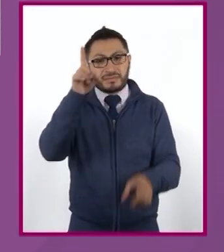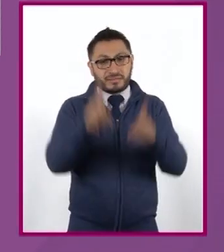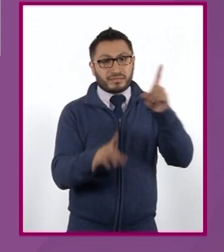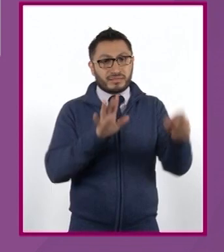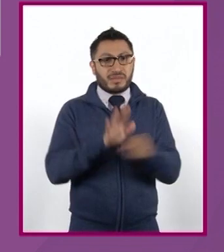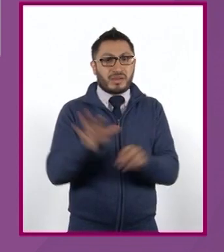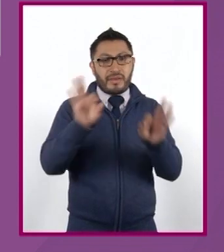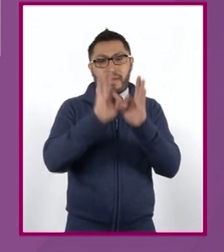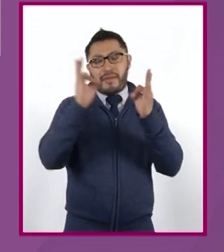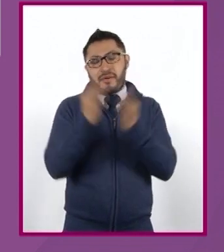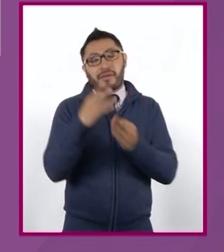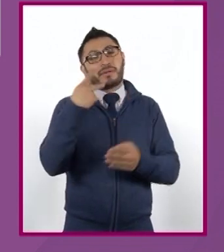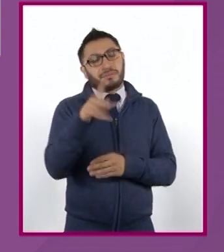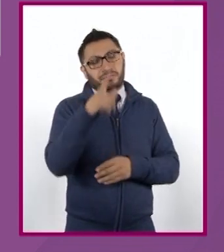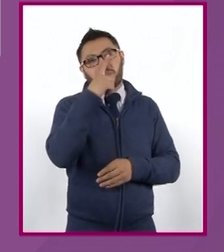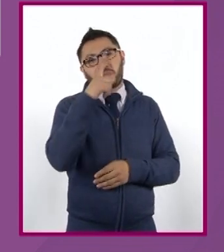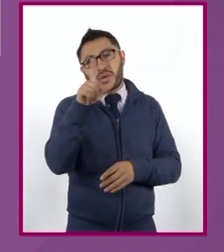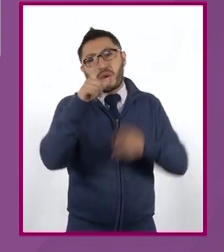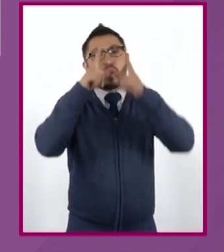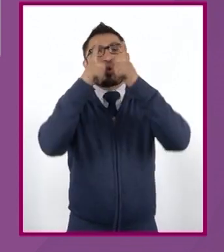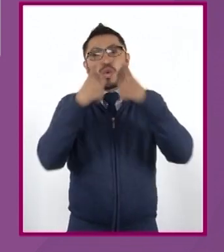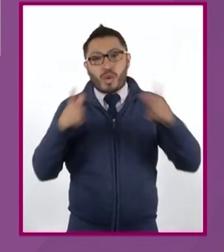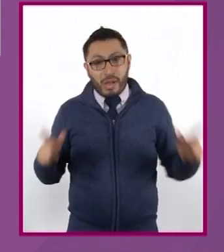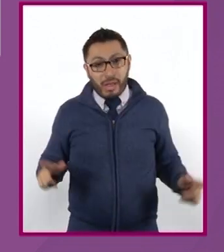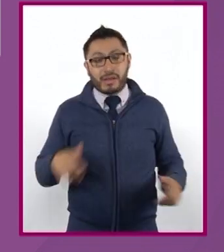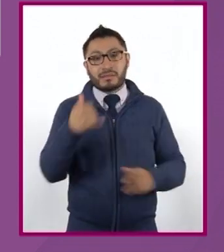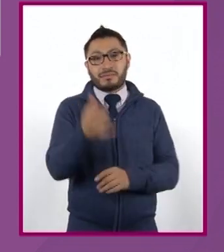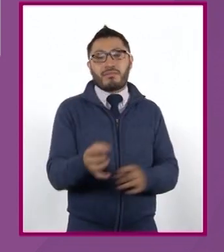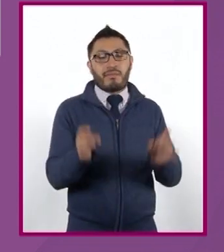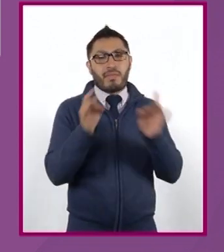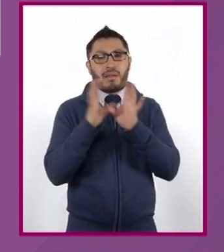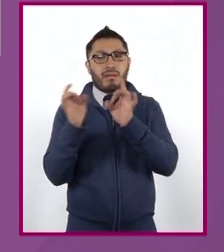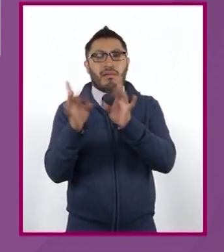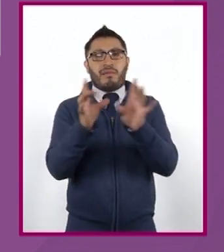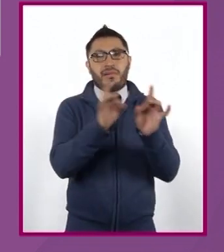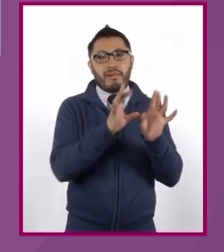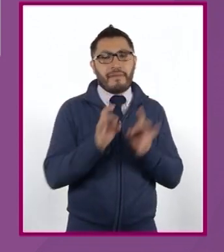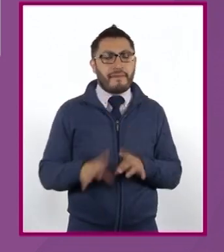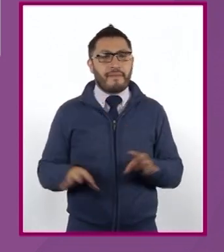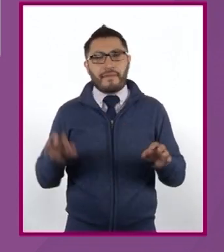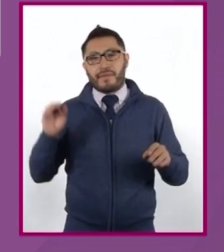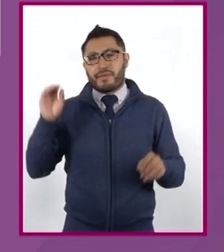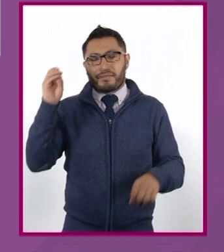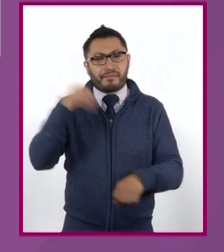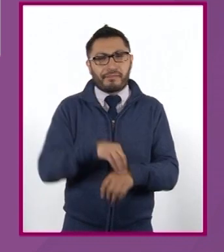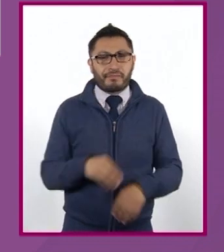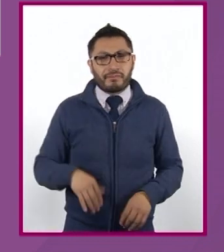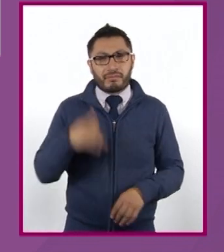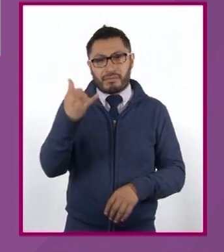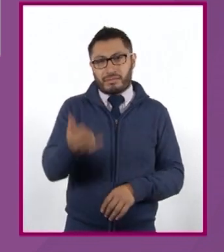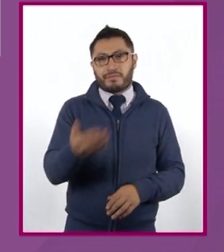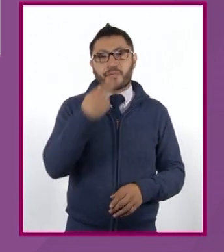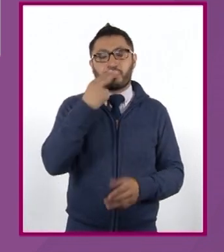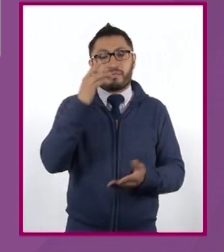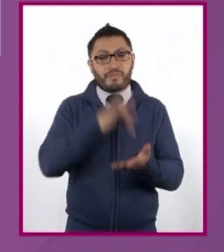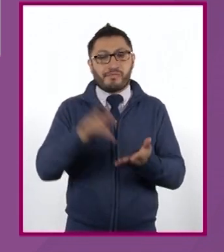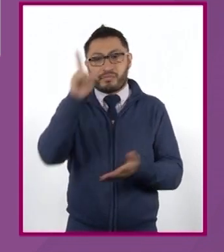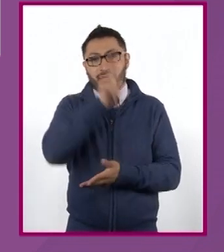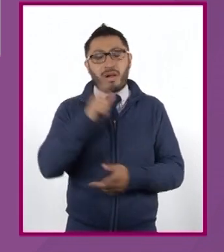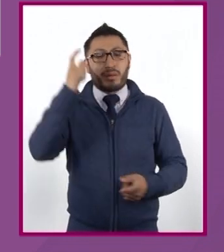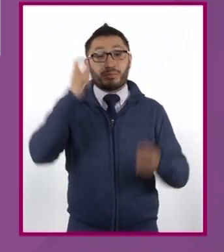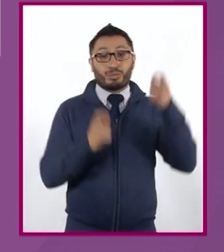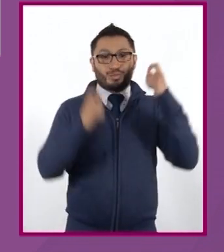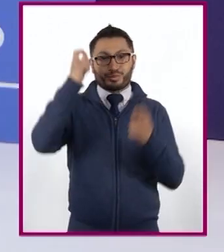propias formas lingüísticas y de la situación en la que actúa, y se apoya con lenguaje